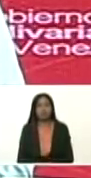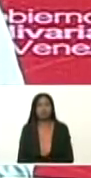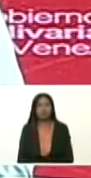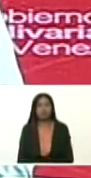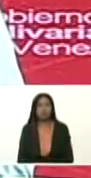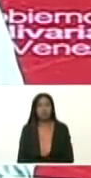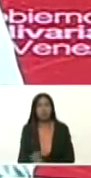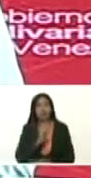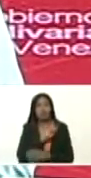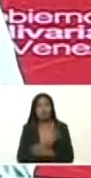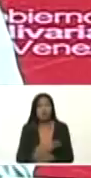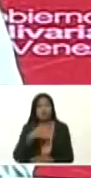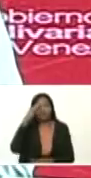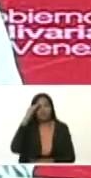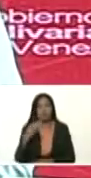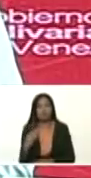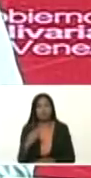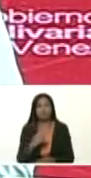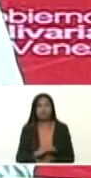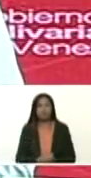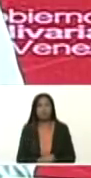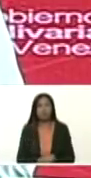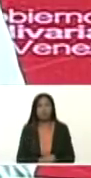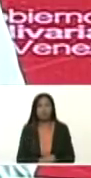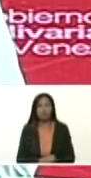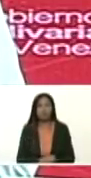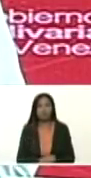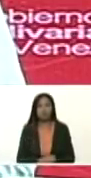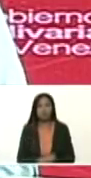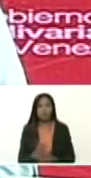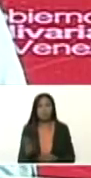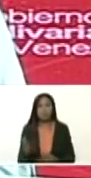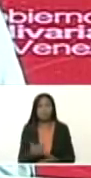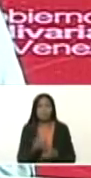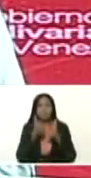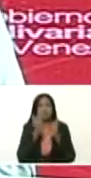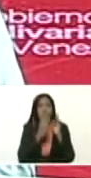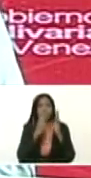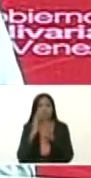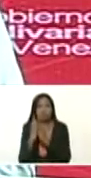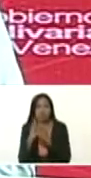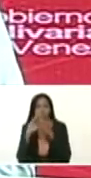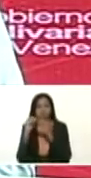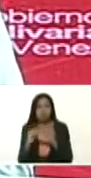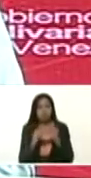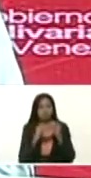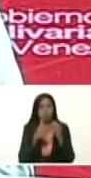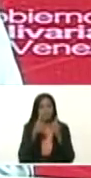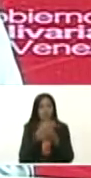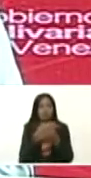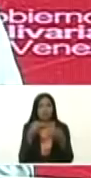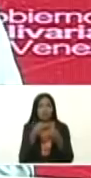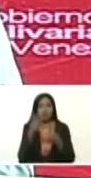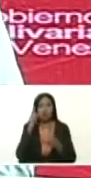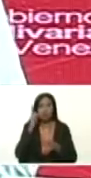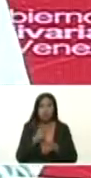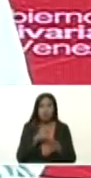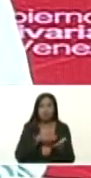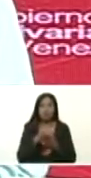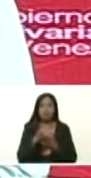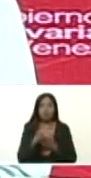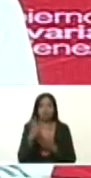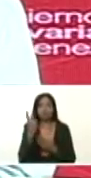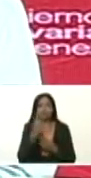El poder de la milicia obrera. Bien organizado, bien armado. Nos debe garantizar